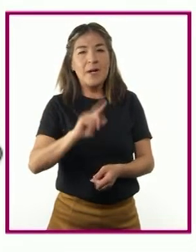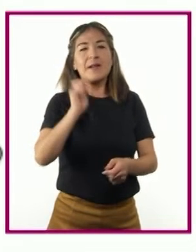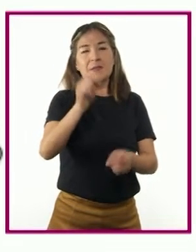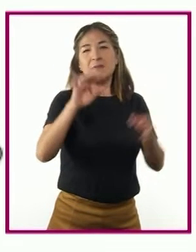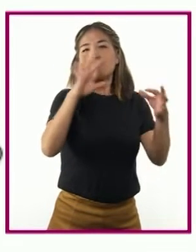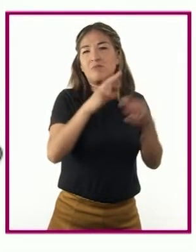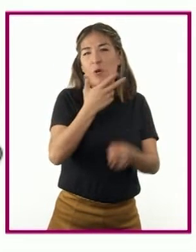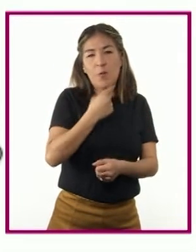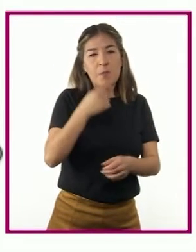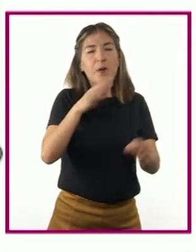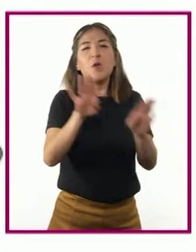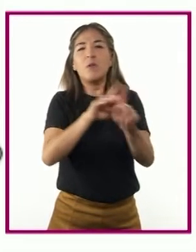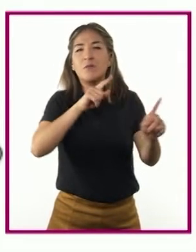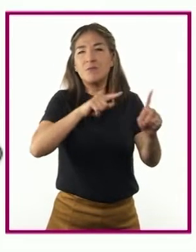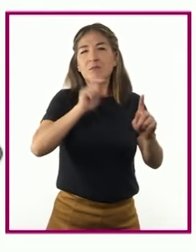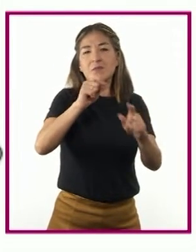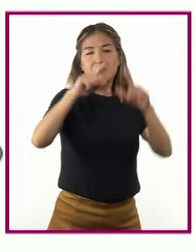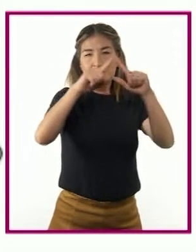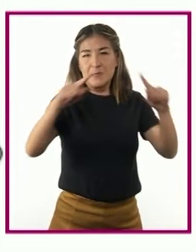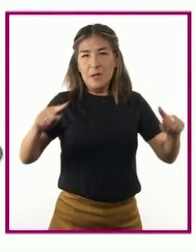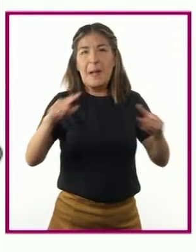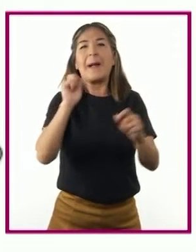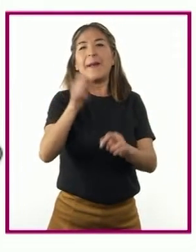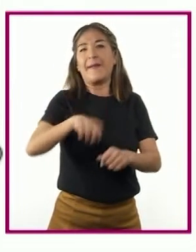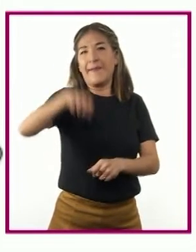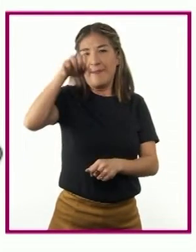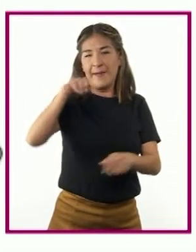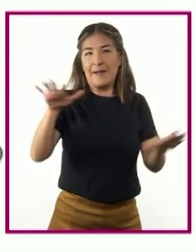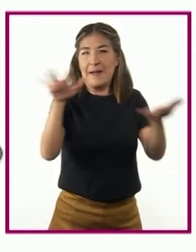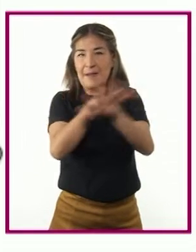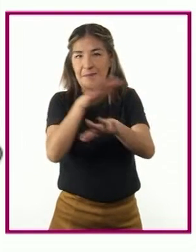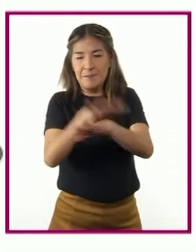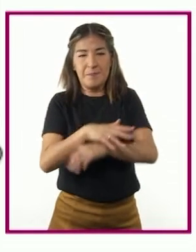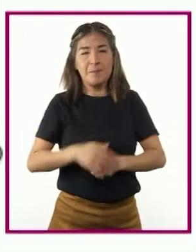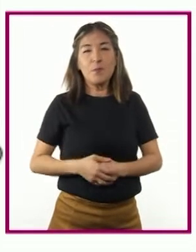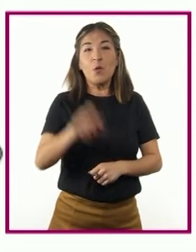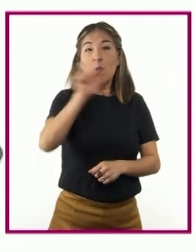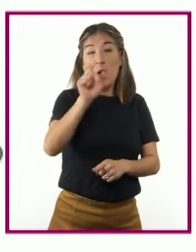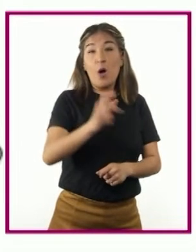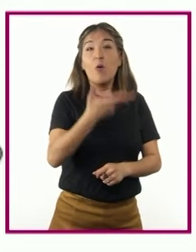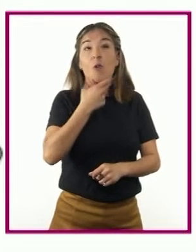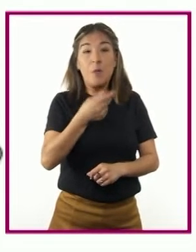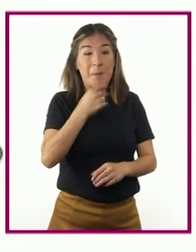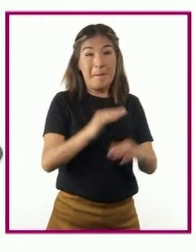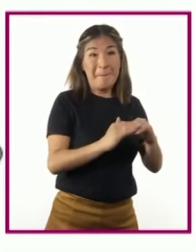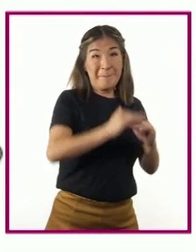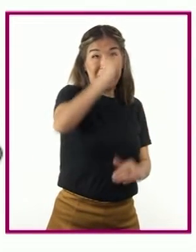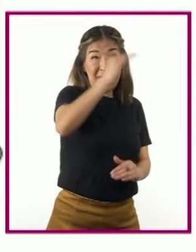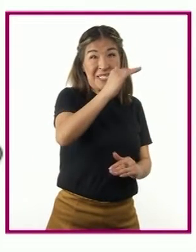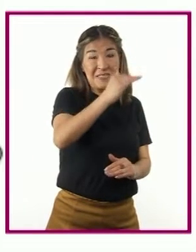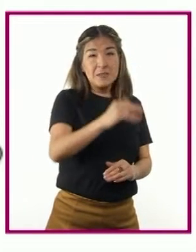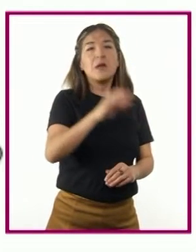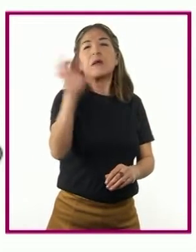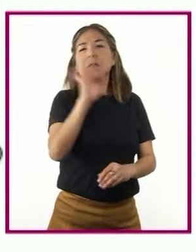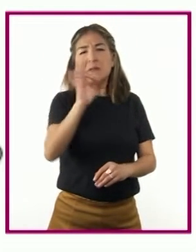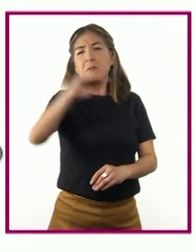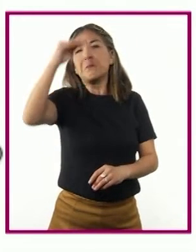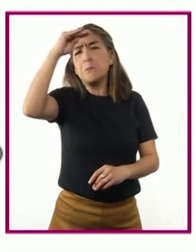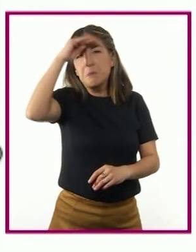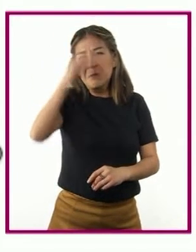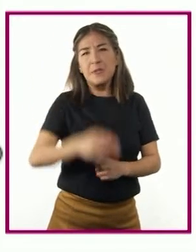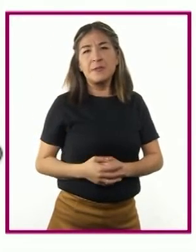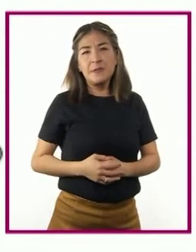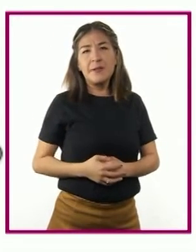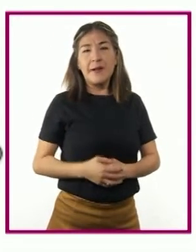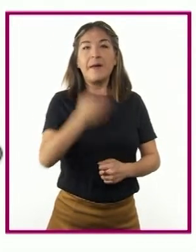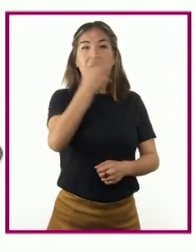segmento o en toda la pirámide de edades. Cuando la cantidad de hombres es mayor, se puede pensar en